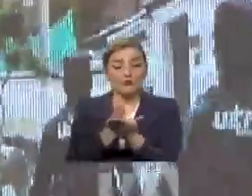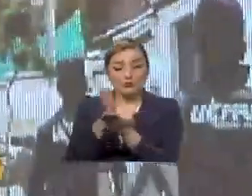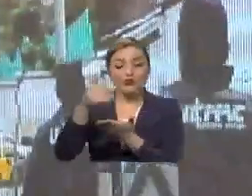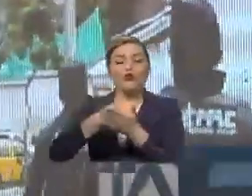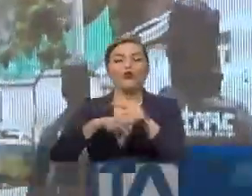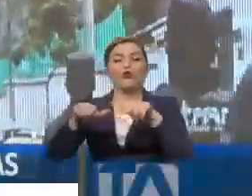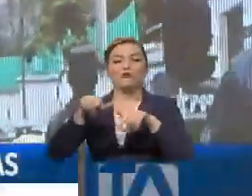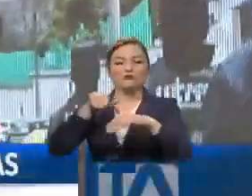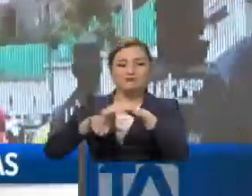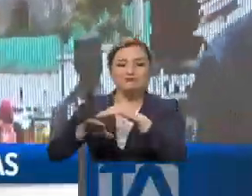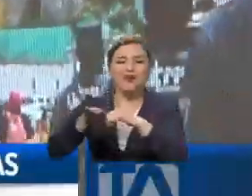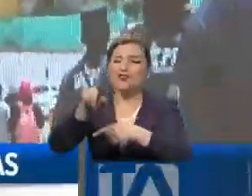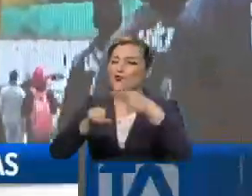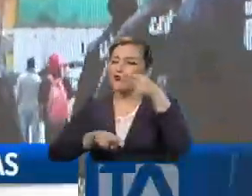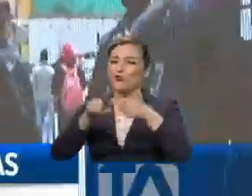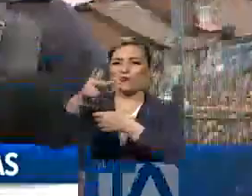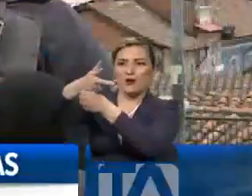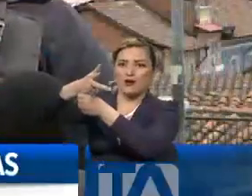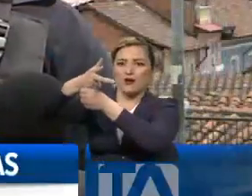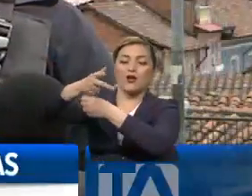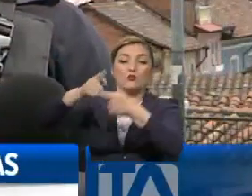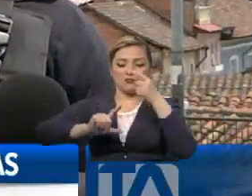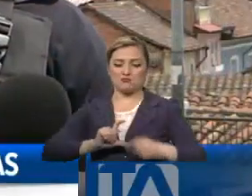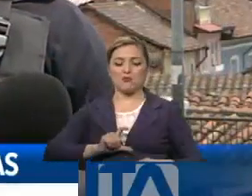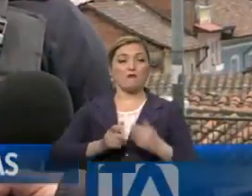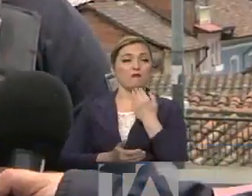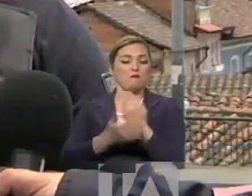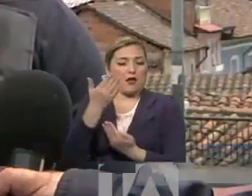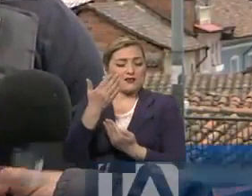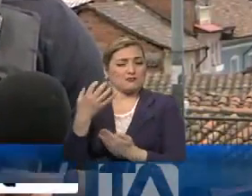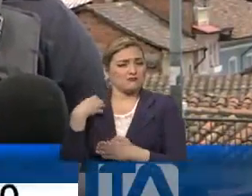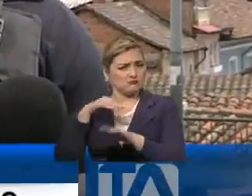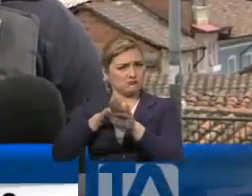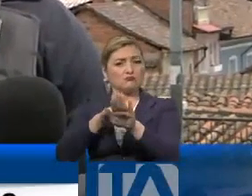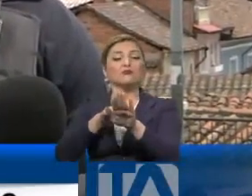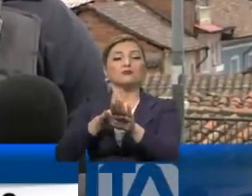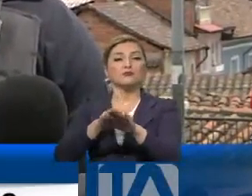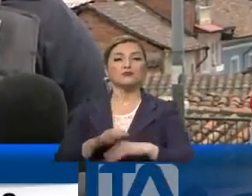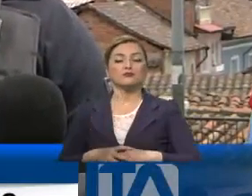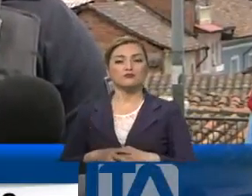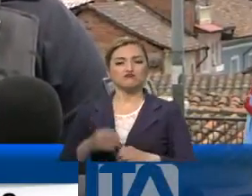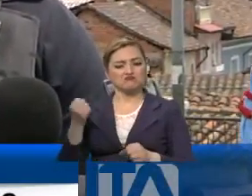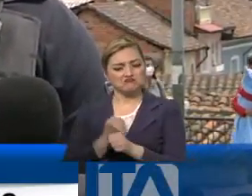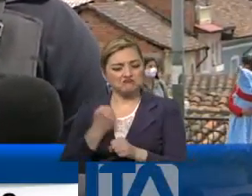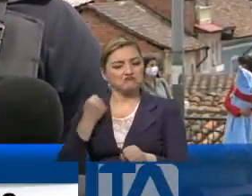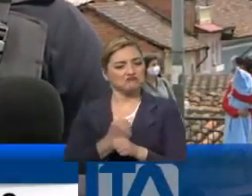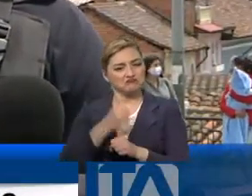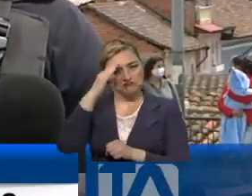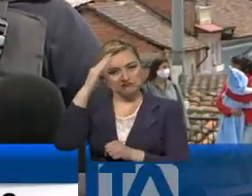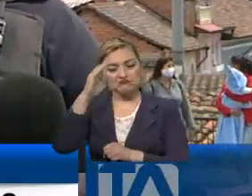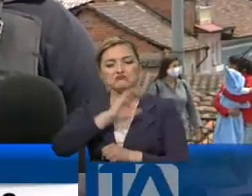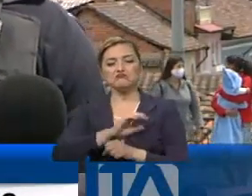a lugares que no pueden ingresar con cámaras grandes. Facilitan y garantizan la labor del agente de